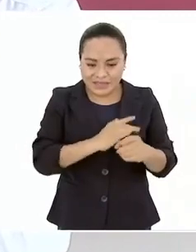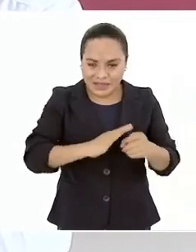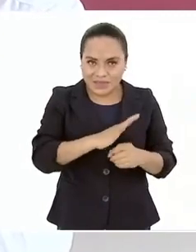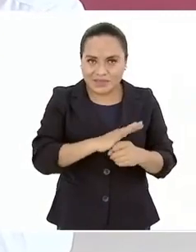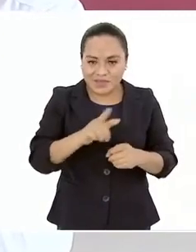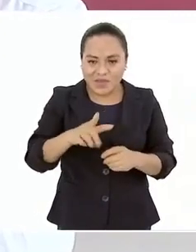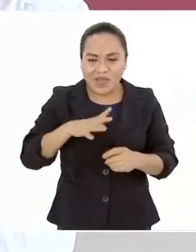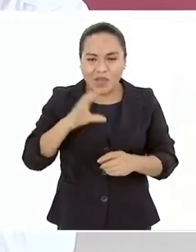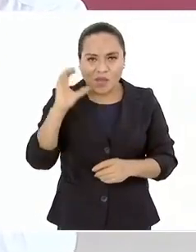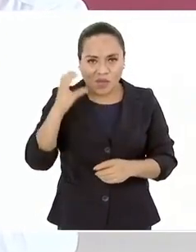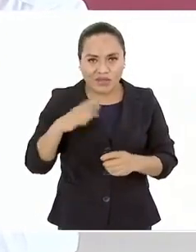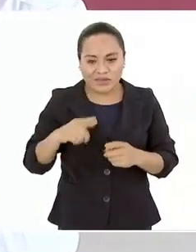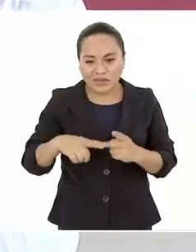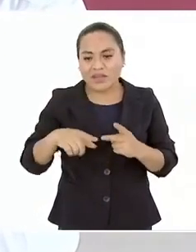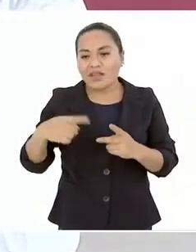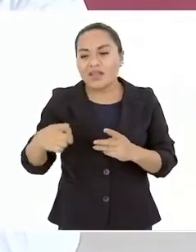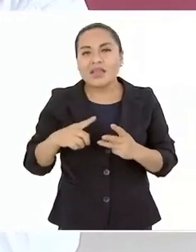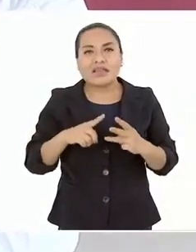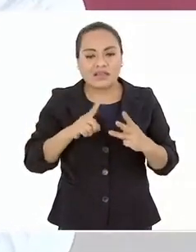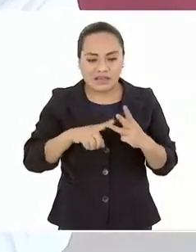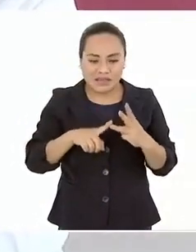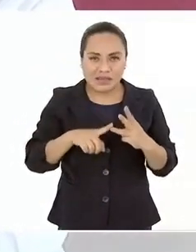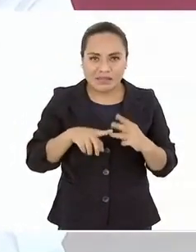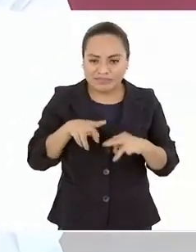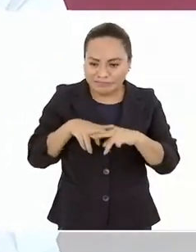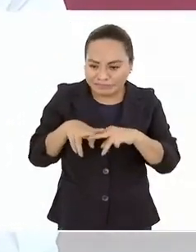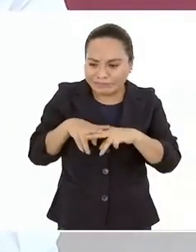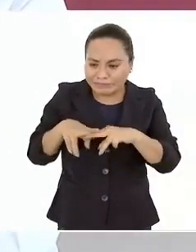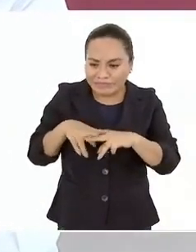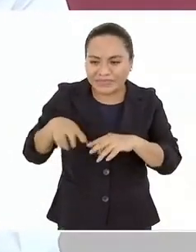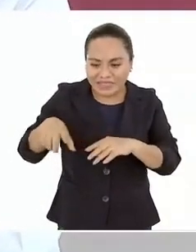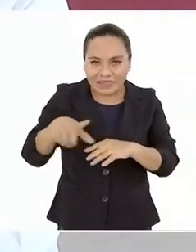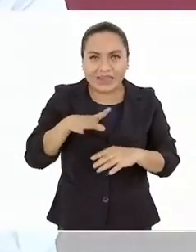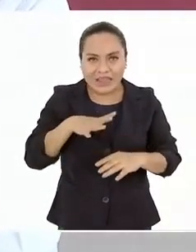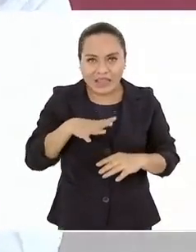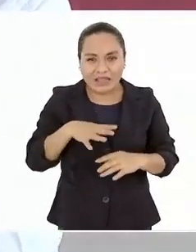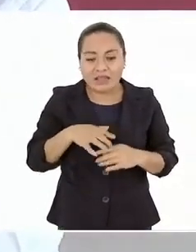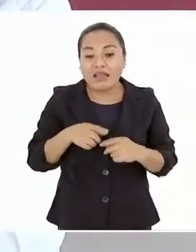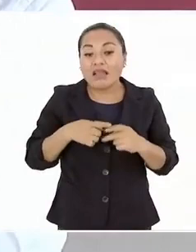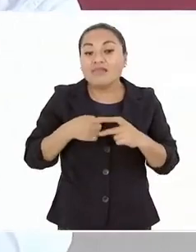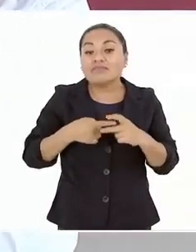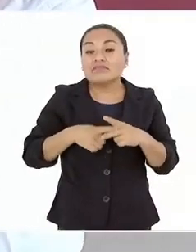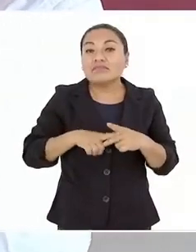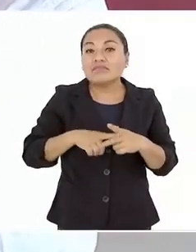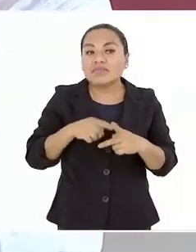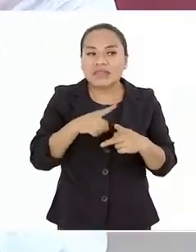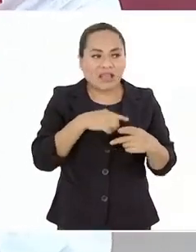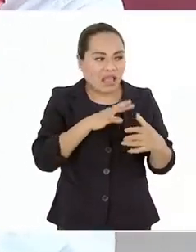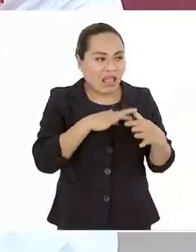que quede concluido. Acaban de decir que van a inaugurar en agosto.